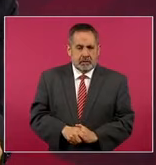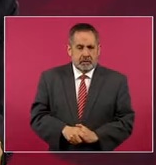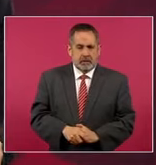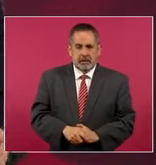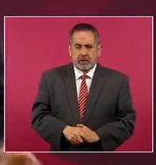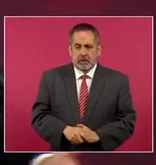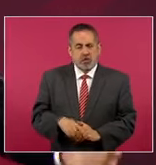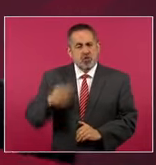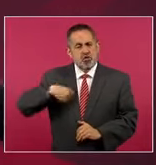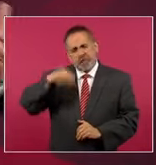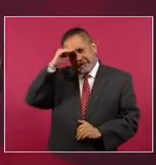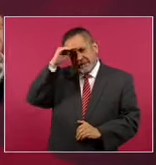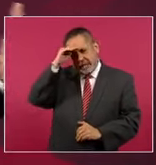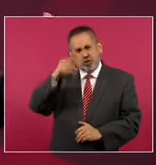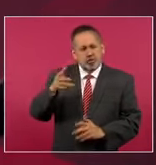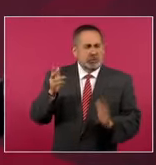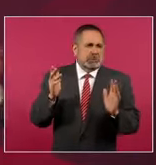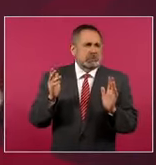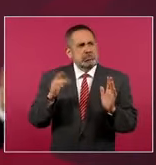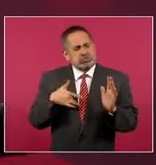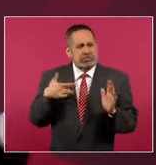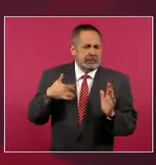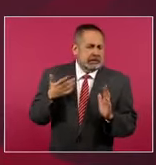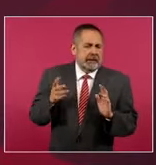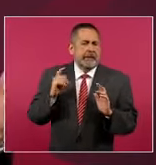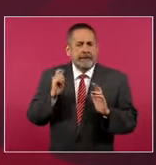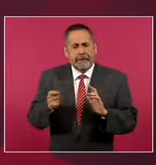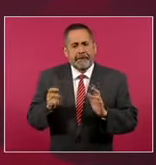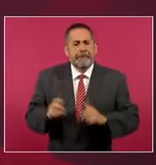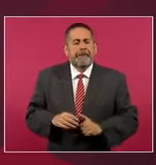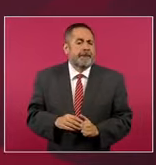Porque consideramos que ya es